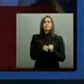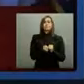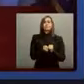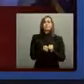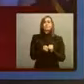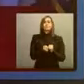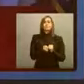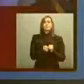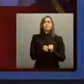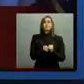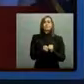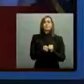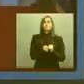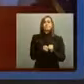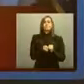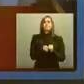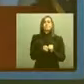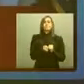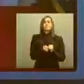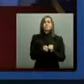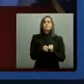háblame de eso